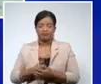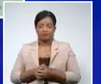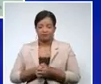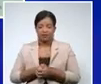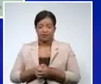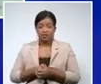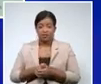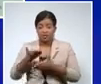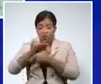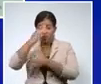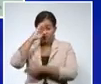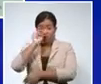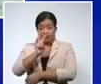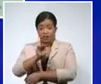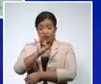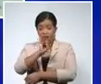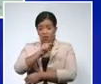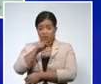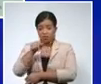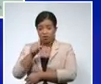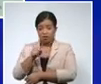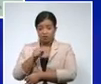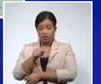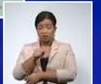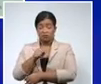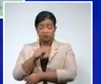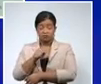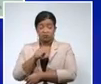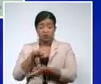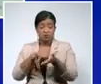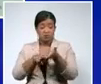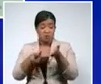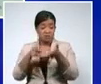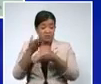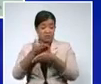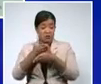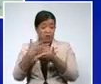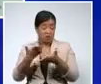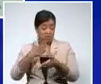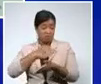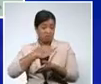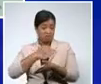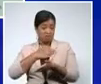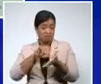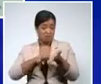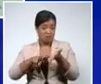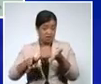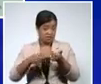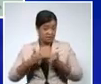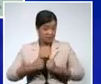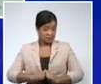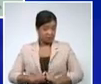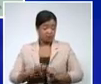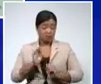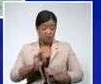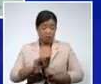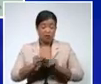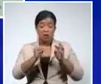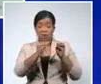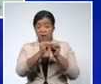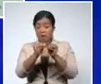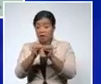37 casos. Esta es una provincia que es mi provincia, que después de una elevada transmisión ha